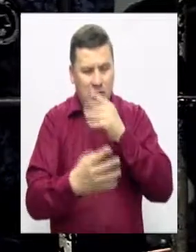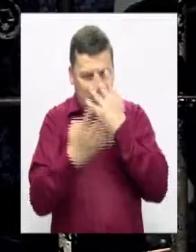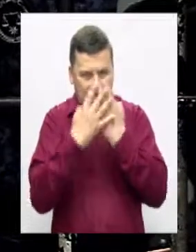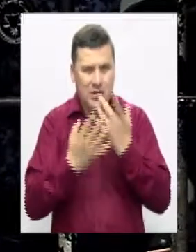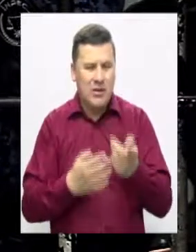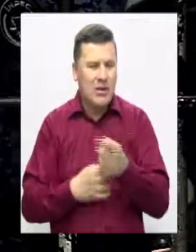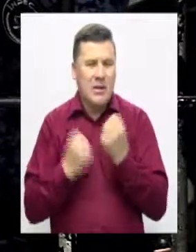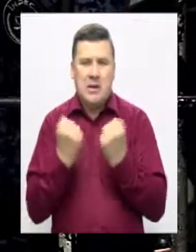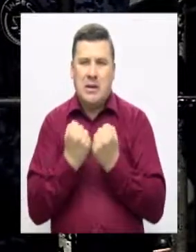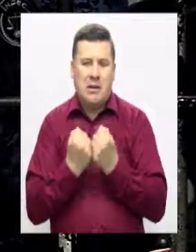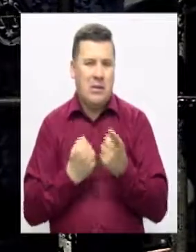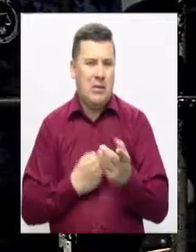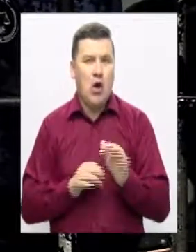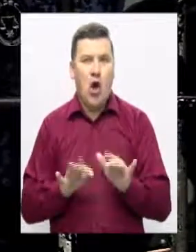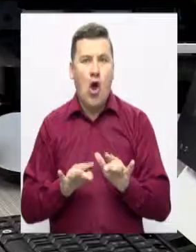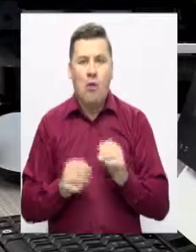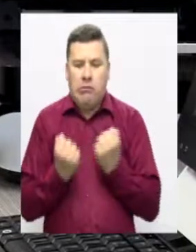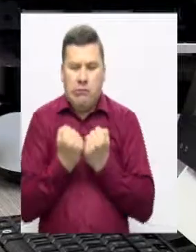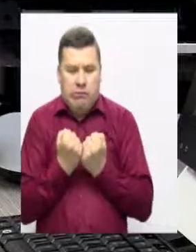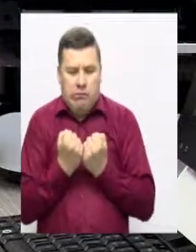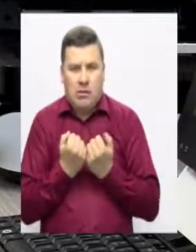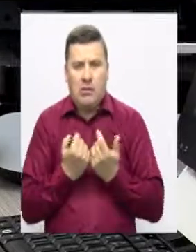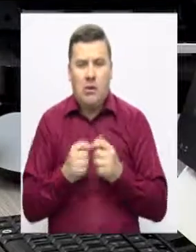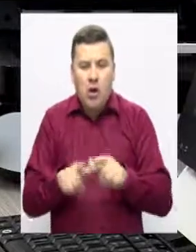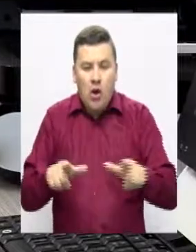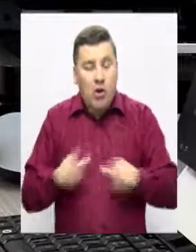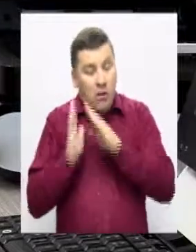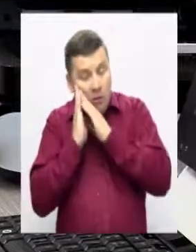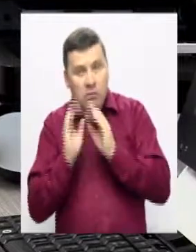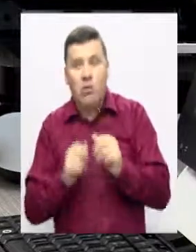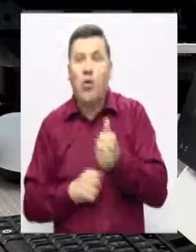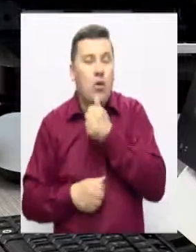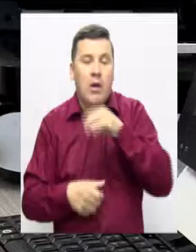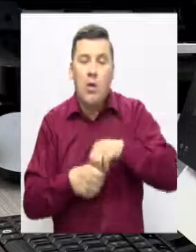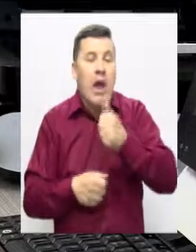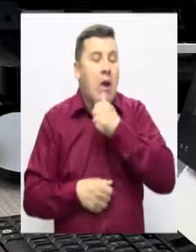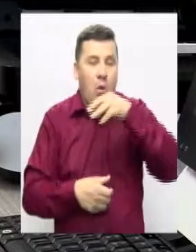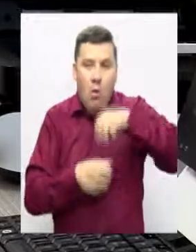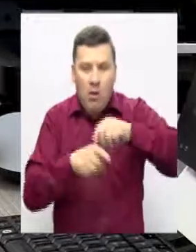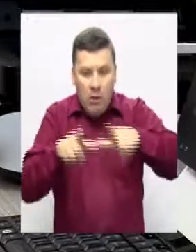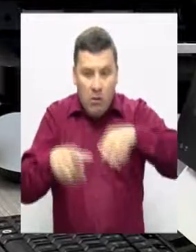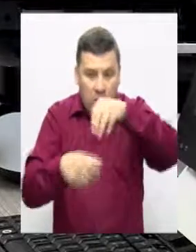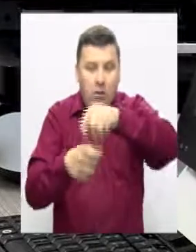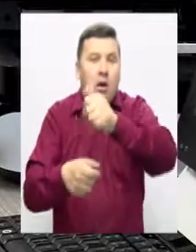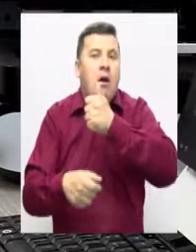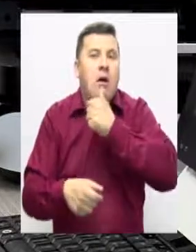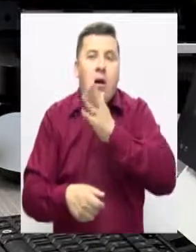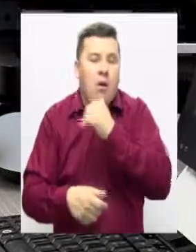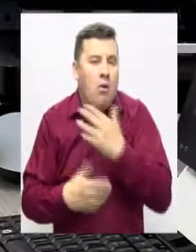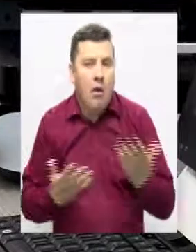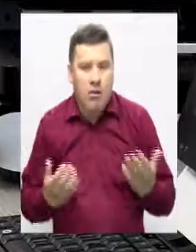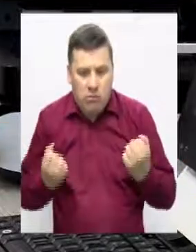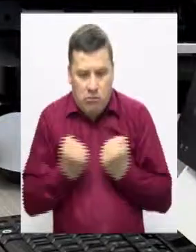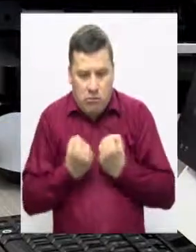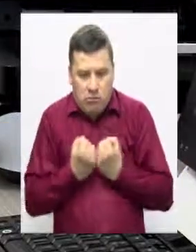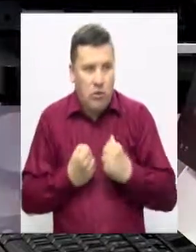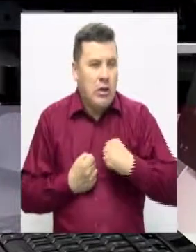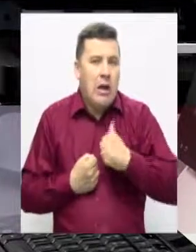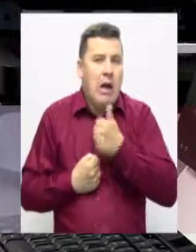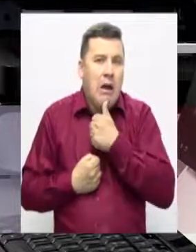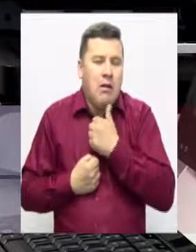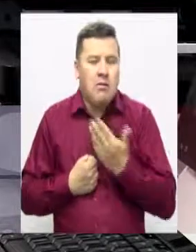el hacinamiento también está en las oficinas. El alojamiento no tiene agua, el alojamiento femenino, a pesar de que está hacinado, no tiene